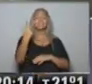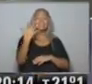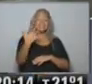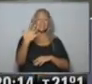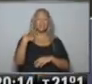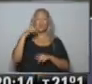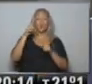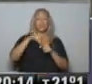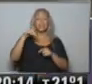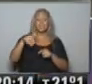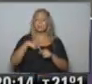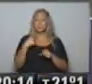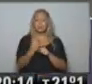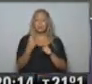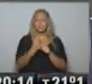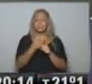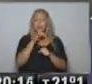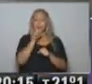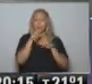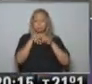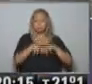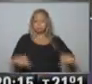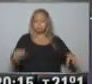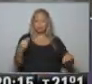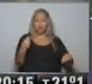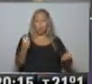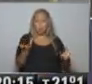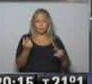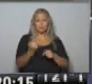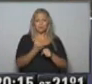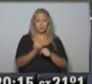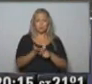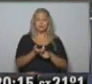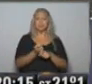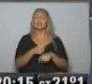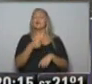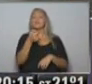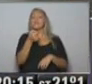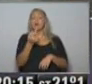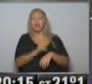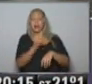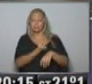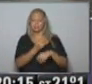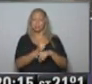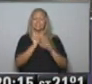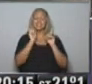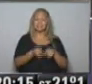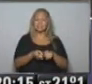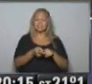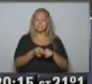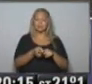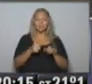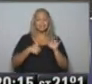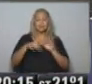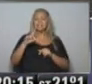hay desag que aguante semejante caudal de agua en tan pocas horas en un par de horas apenas Pero además hemos superado el